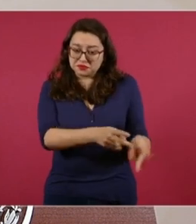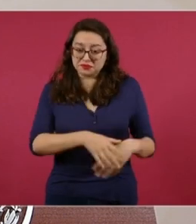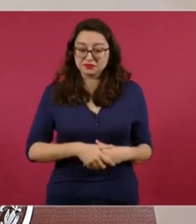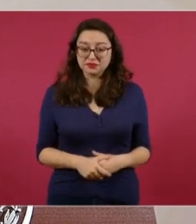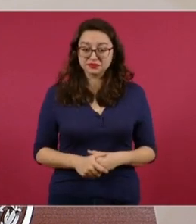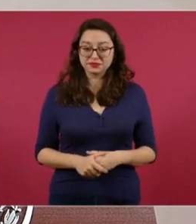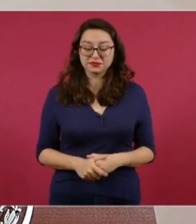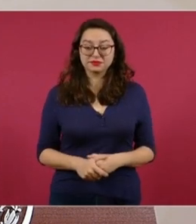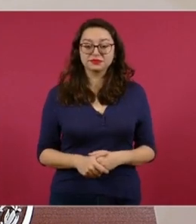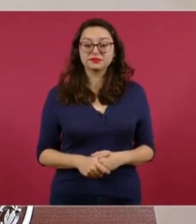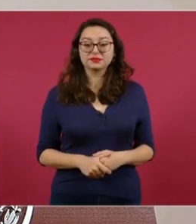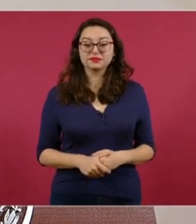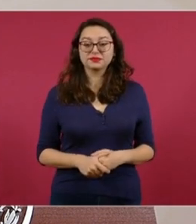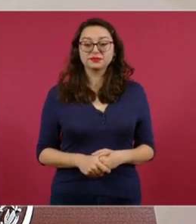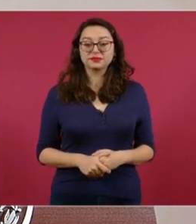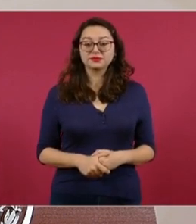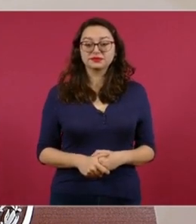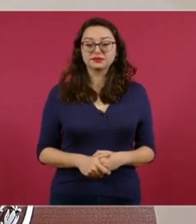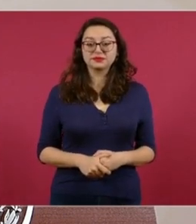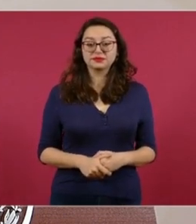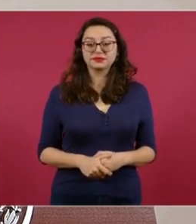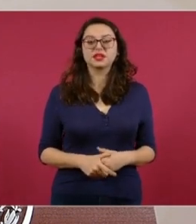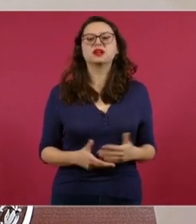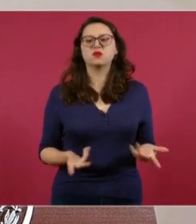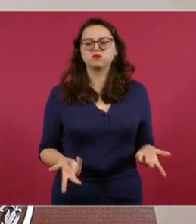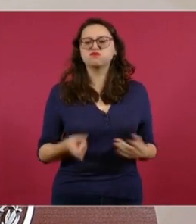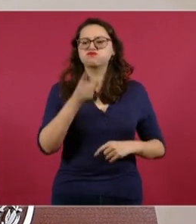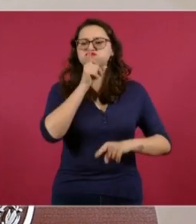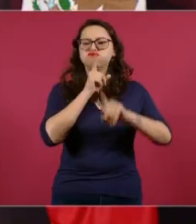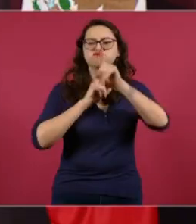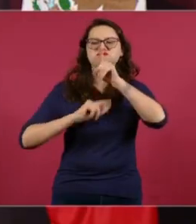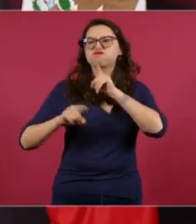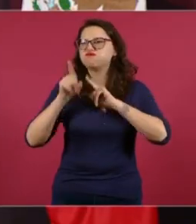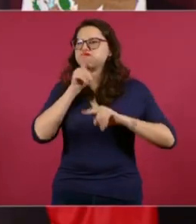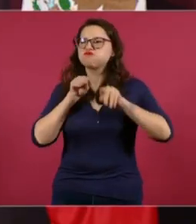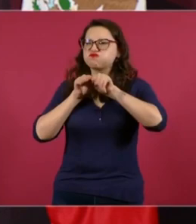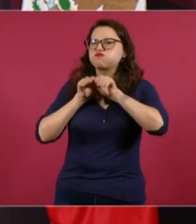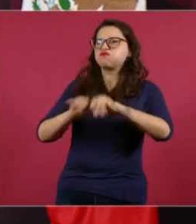y hasta está bien la guerra sucia, no pasa nada.